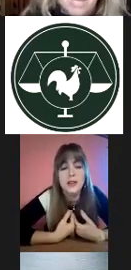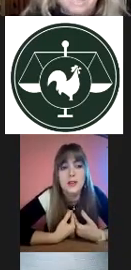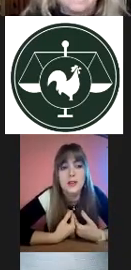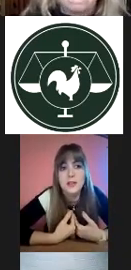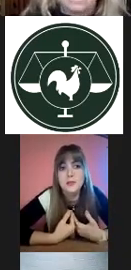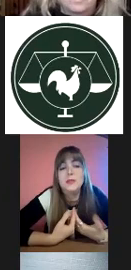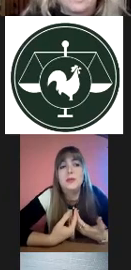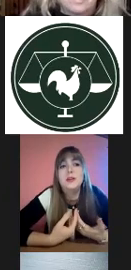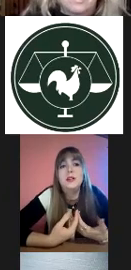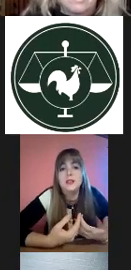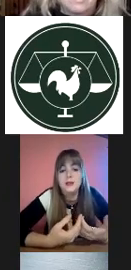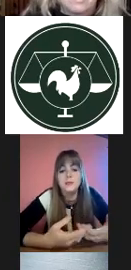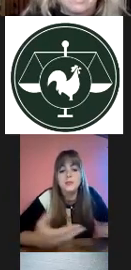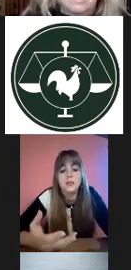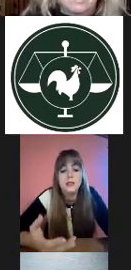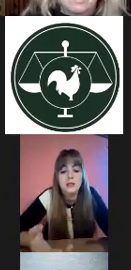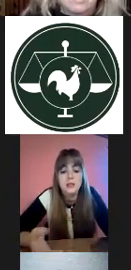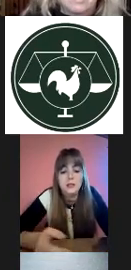sea, no tenemos el poder